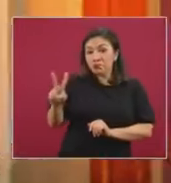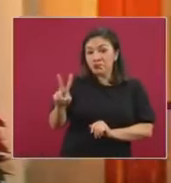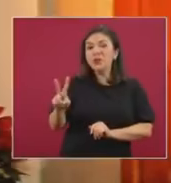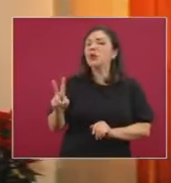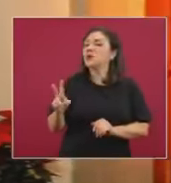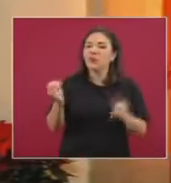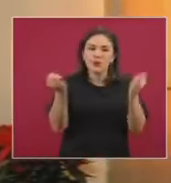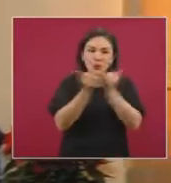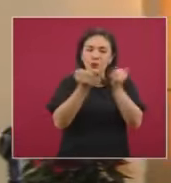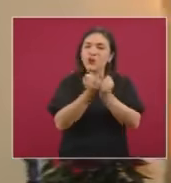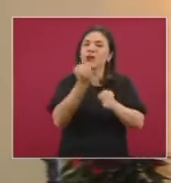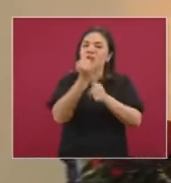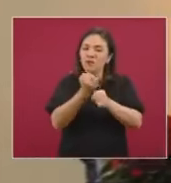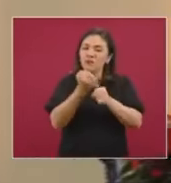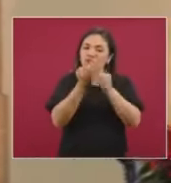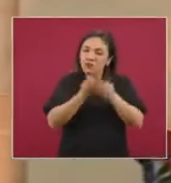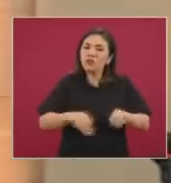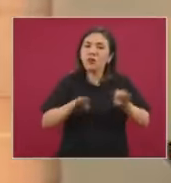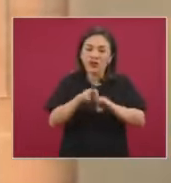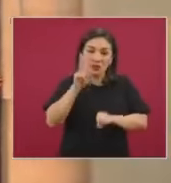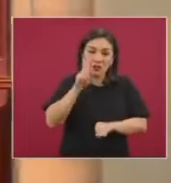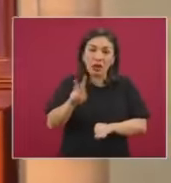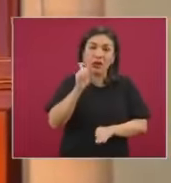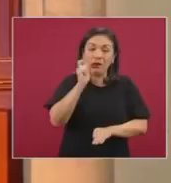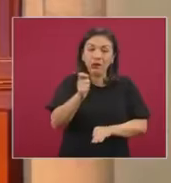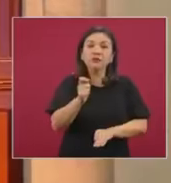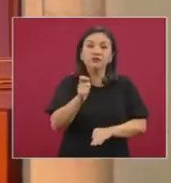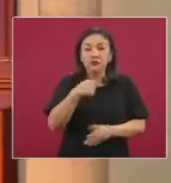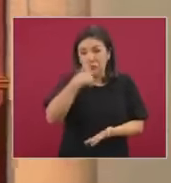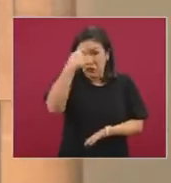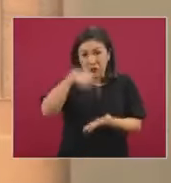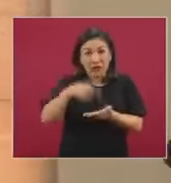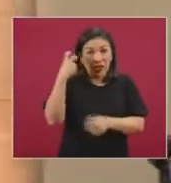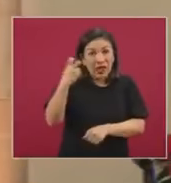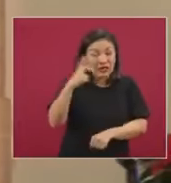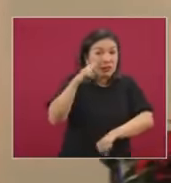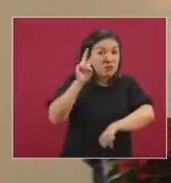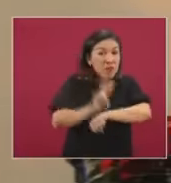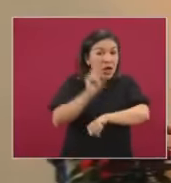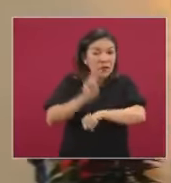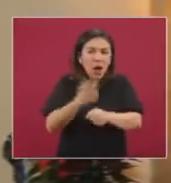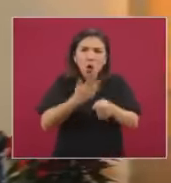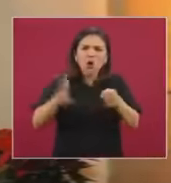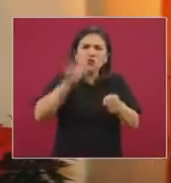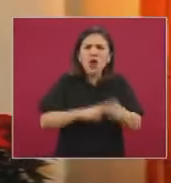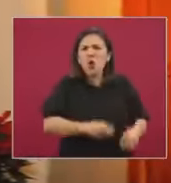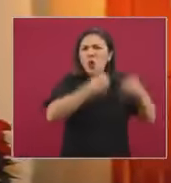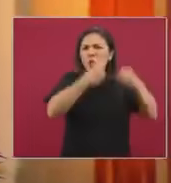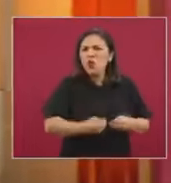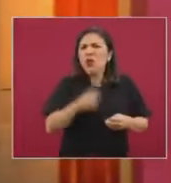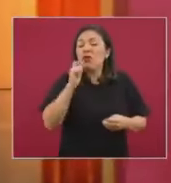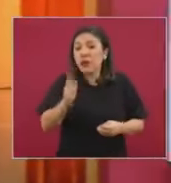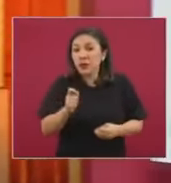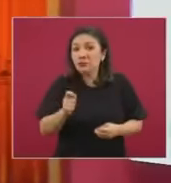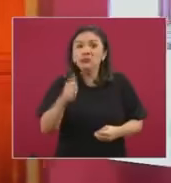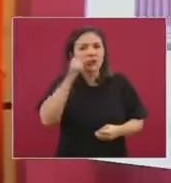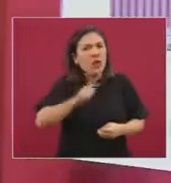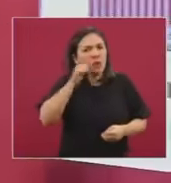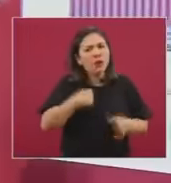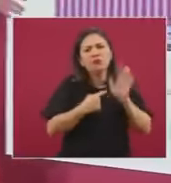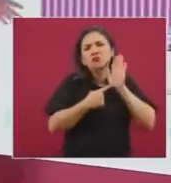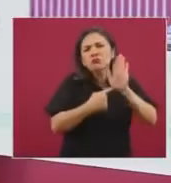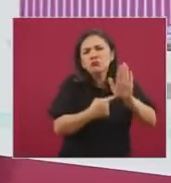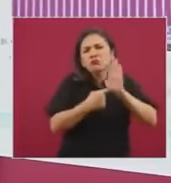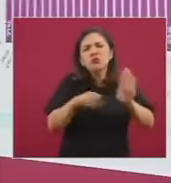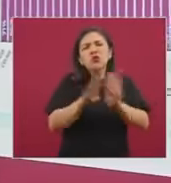También, esto es un dato muy importante, creemos que la vigilancia de la ocupación hospitalaria, que la reflejamos en cuanto